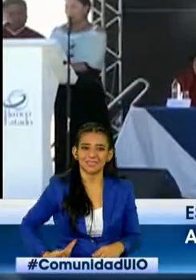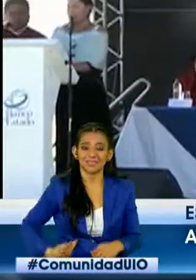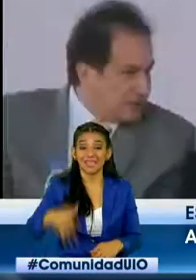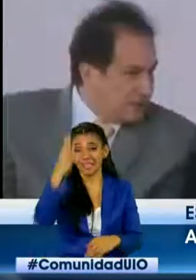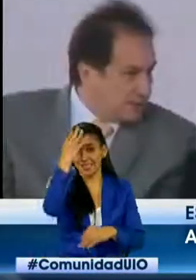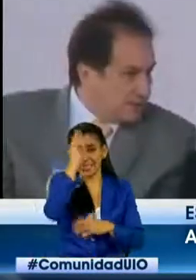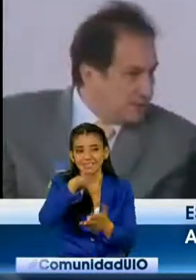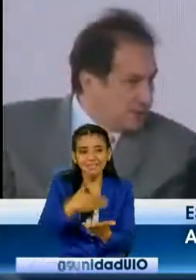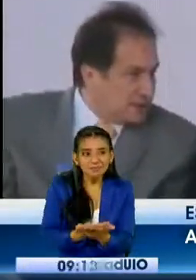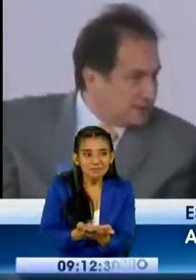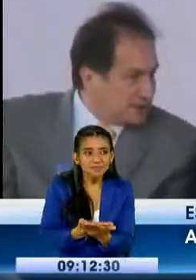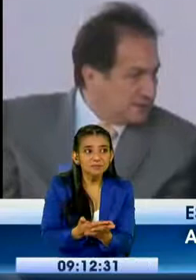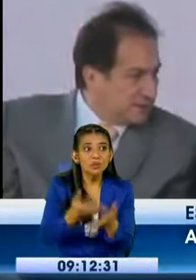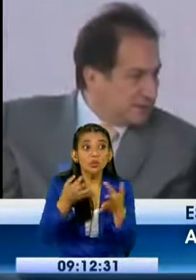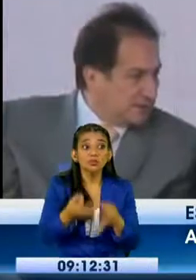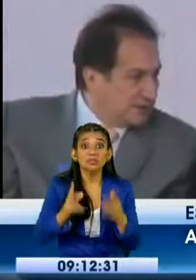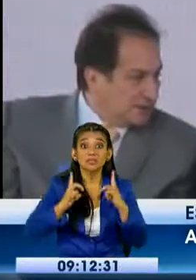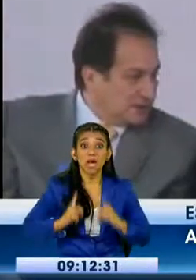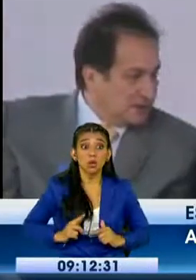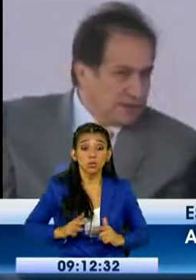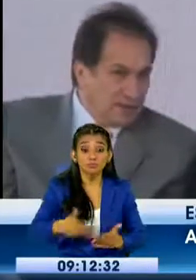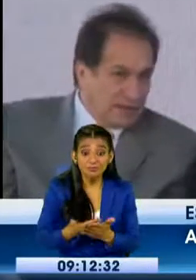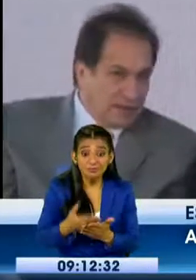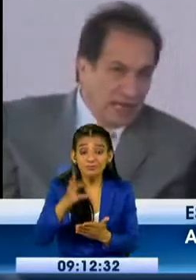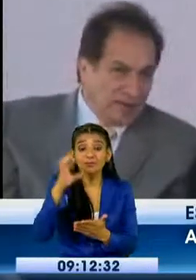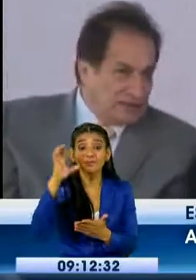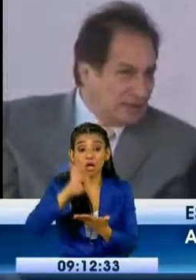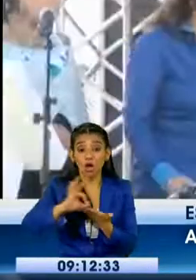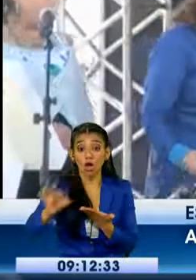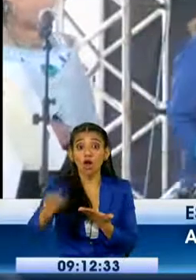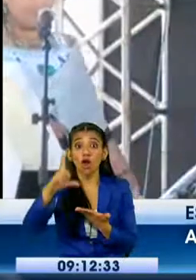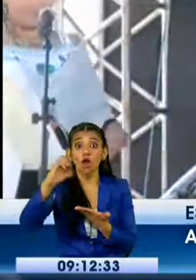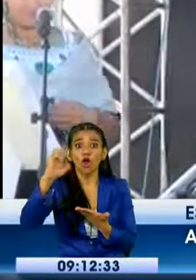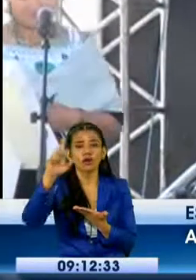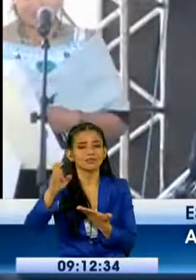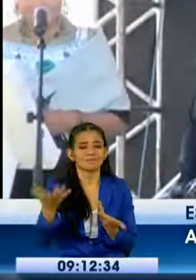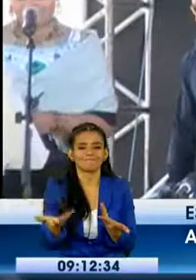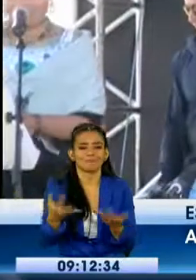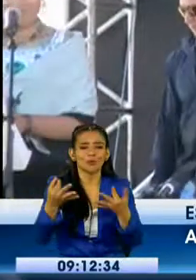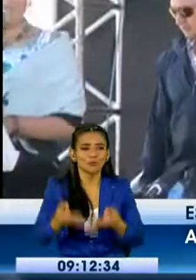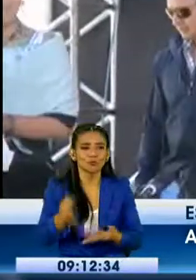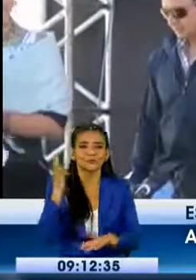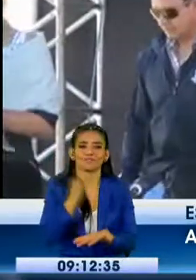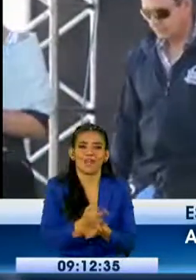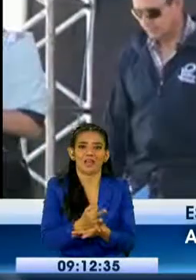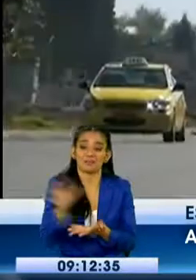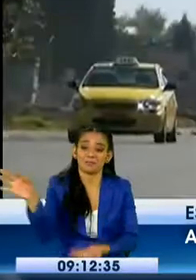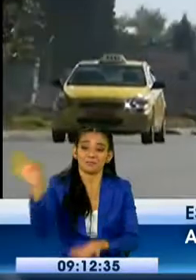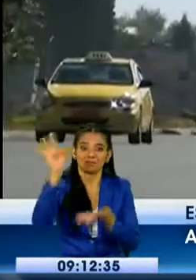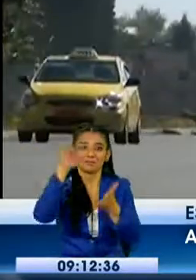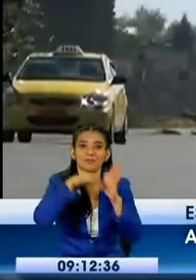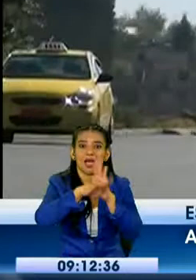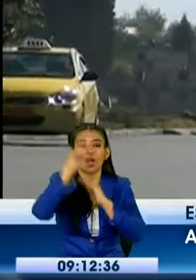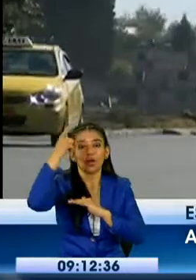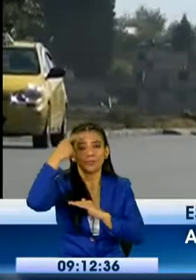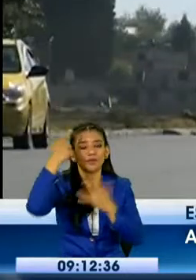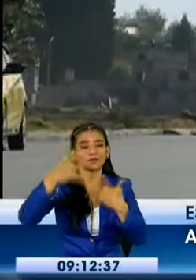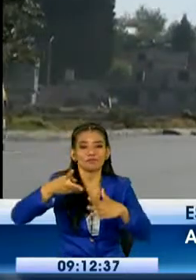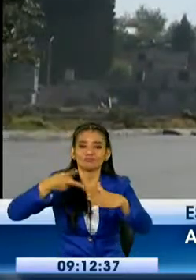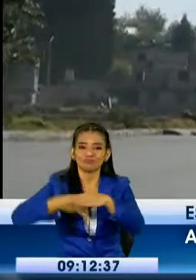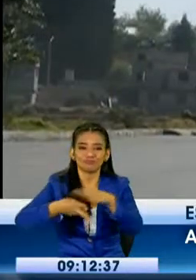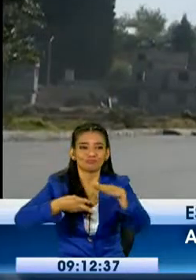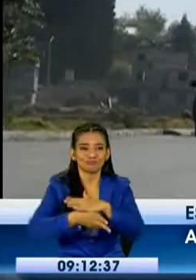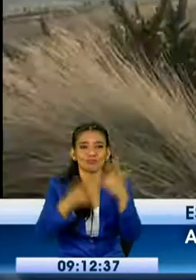República, quien por motivo de salud no llegó hasta el Cantón Colta en Chimborazo, donde la representante del Banco del Estado inauguró obras de